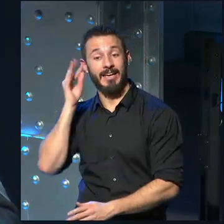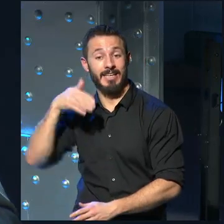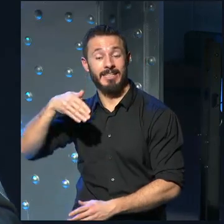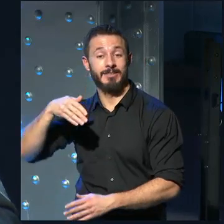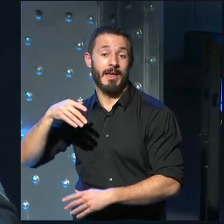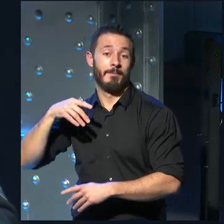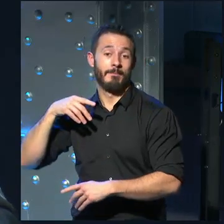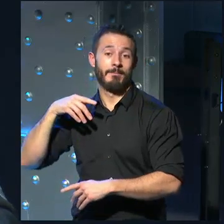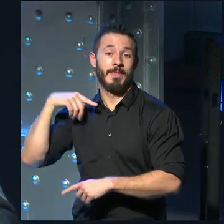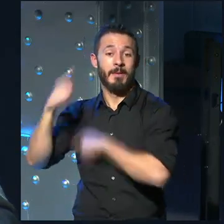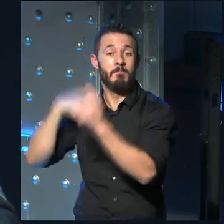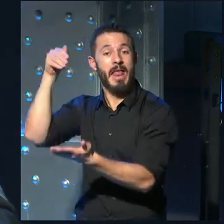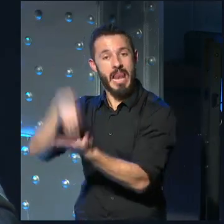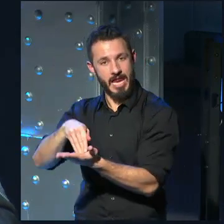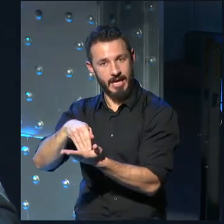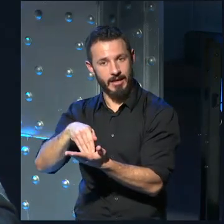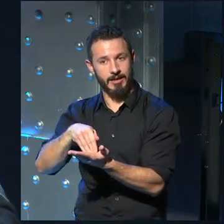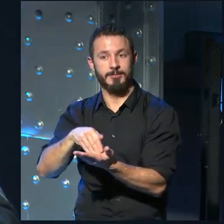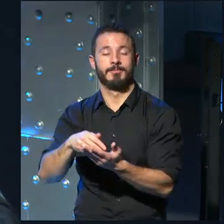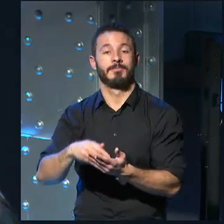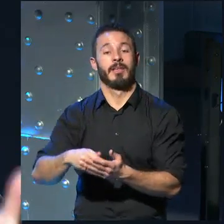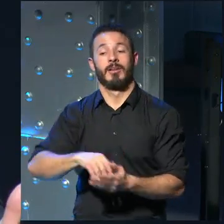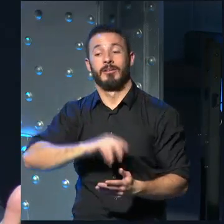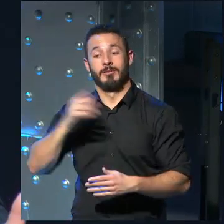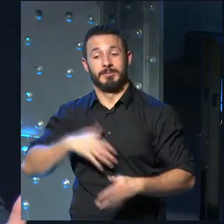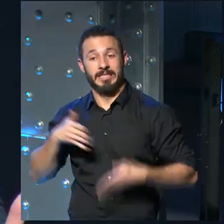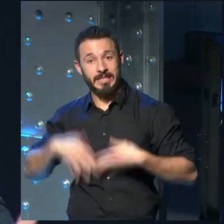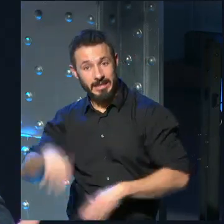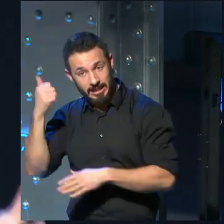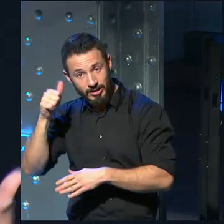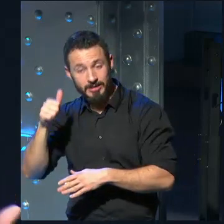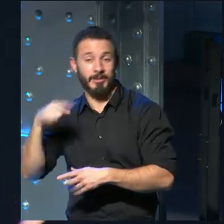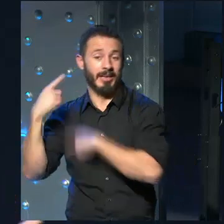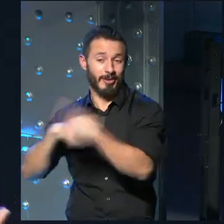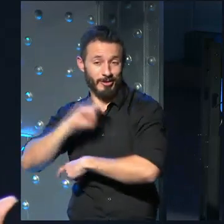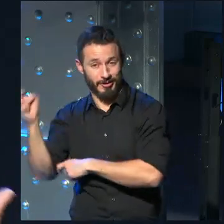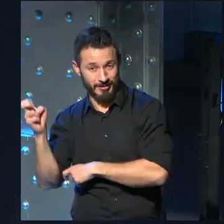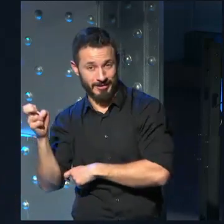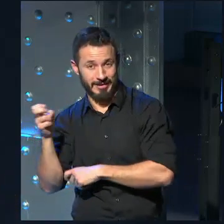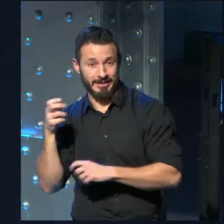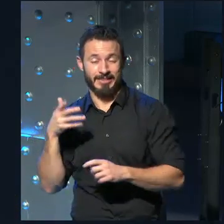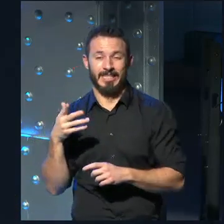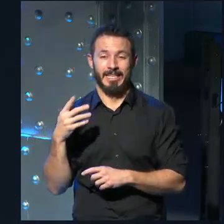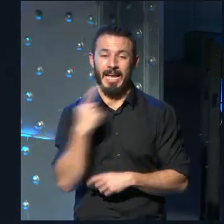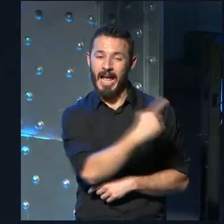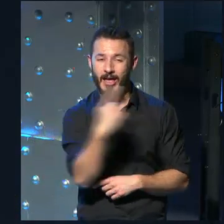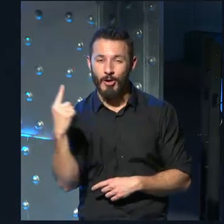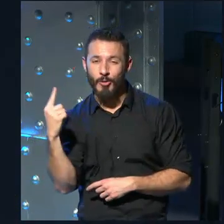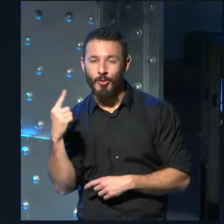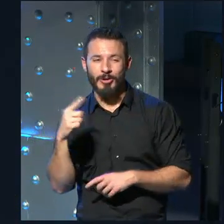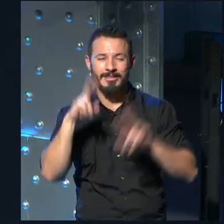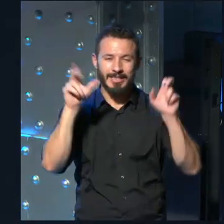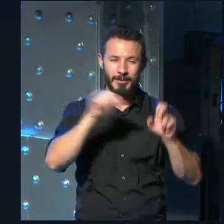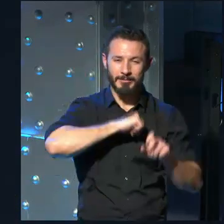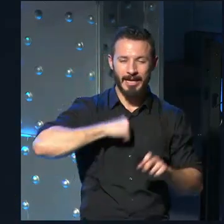millennial, y mi hijo Santiago, que es un generación touch. Cada uno tiene una forma de entender esto de la privacidad, la confianza y de